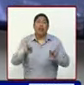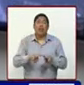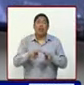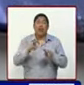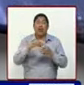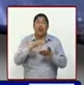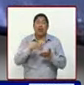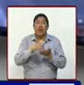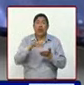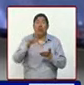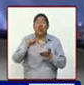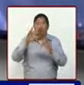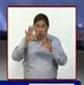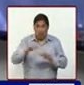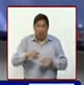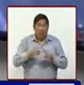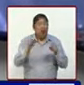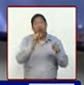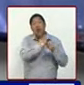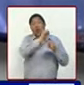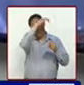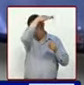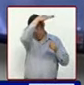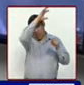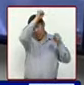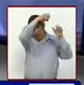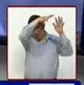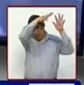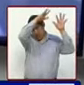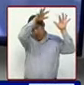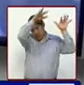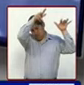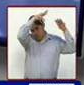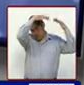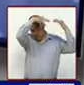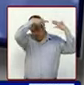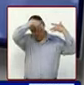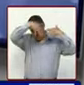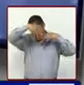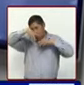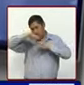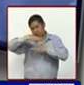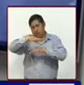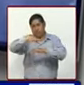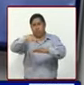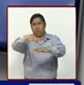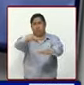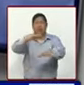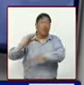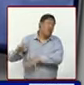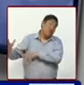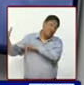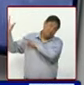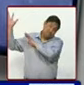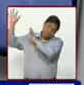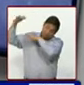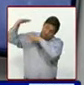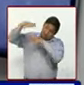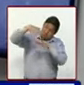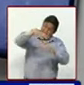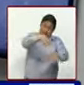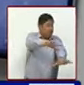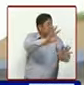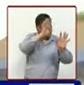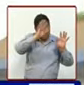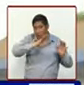lluvia, sin embargo, en la montaña sí. Entonces, toda esa lluvia ha descendido, esa precipitación ha bajado por los